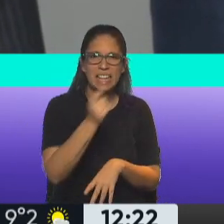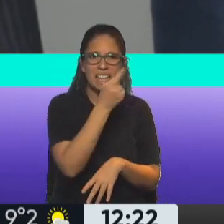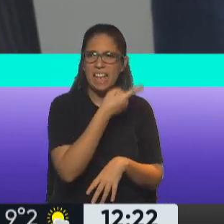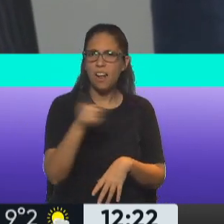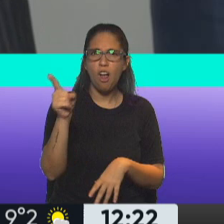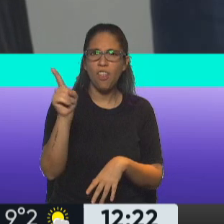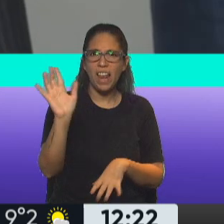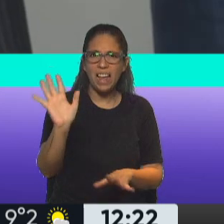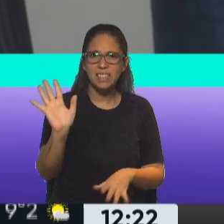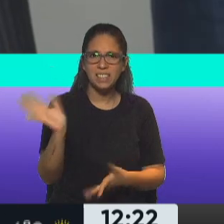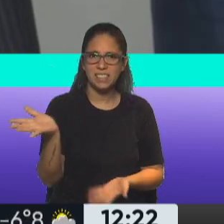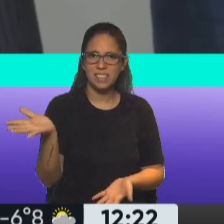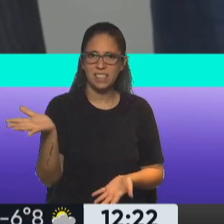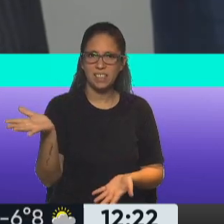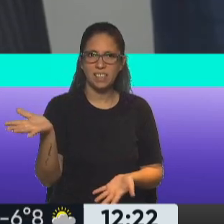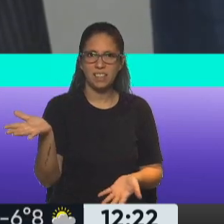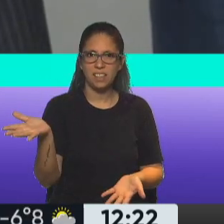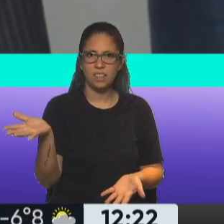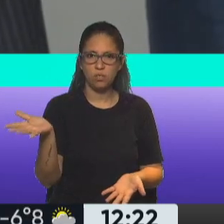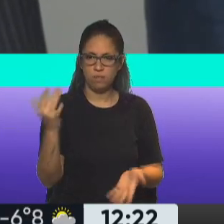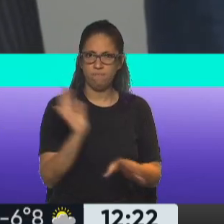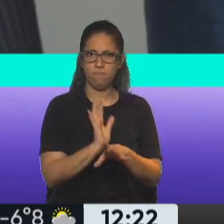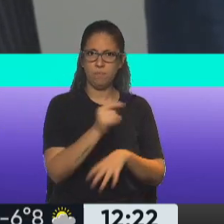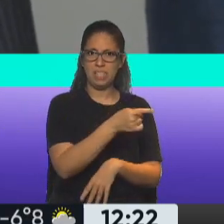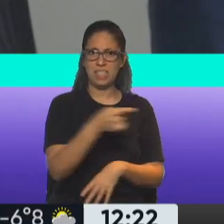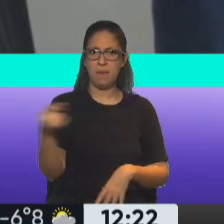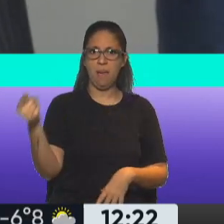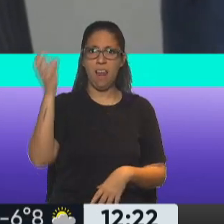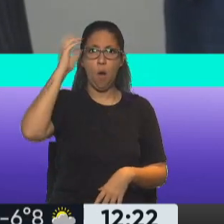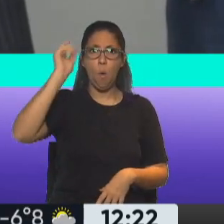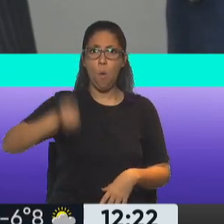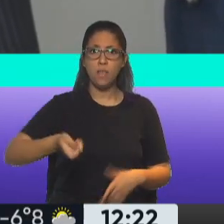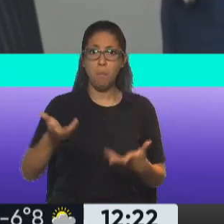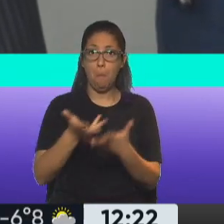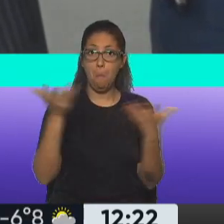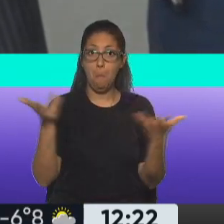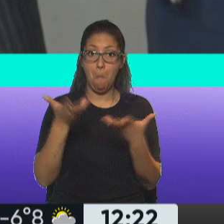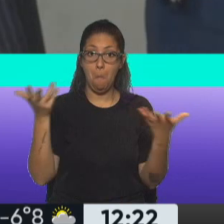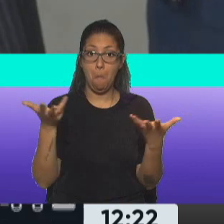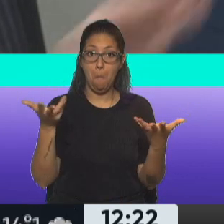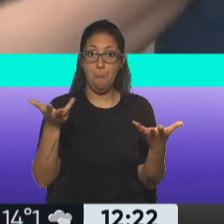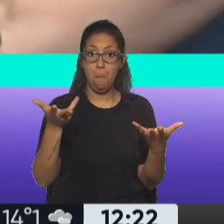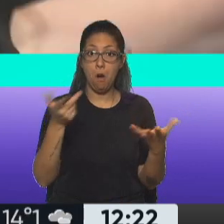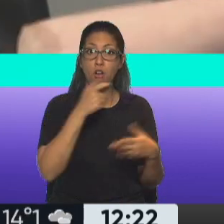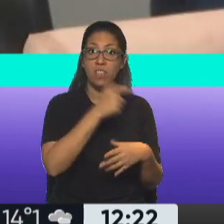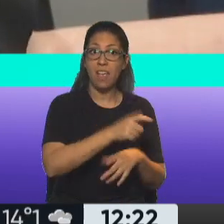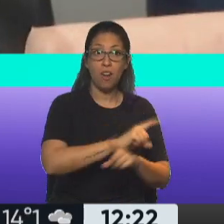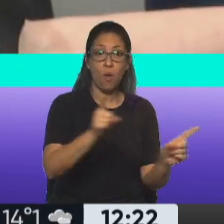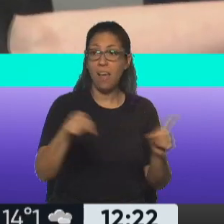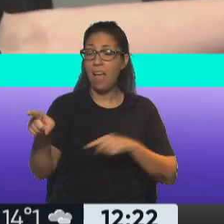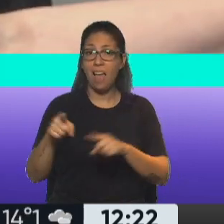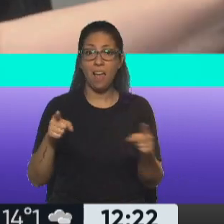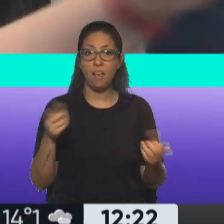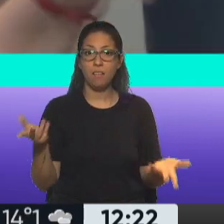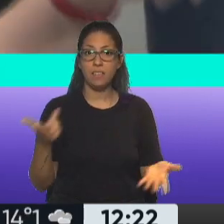nombra? Entonces va a ser una semana donde juez, pobre, no va a ser ni consejero de la...